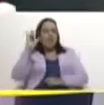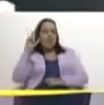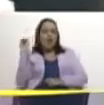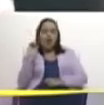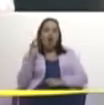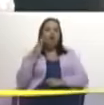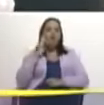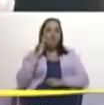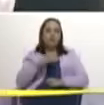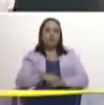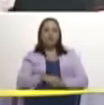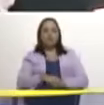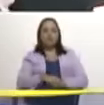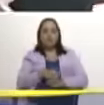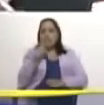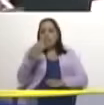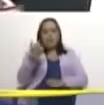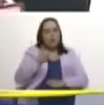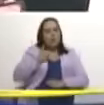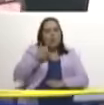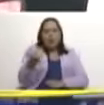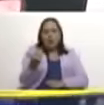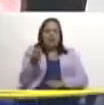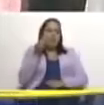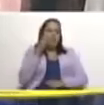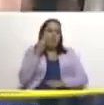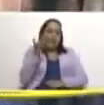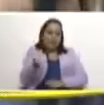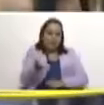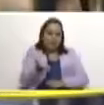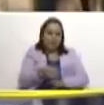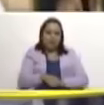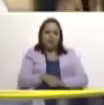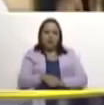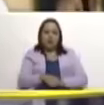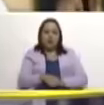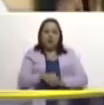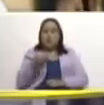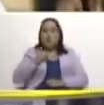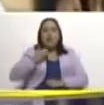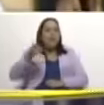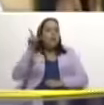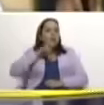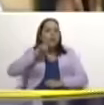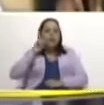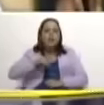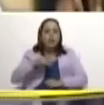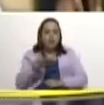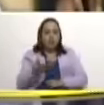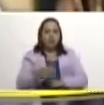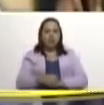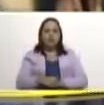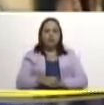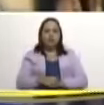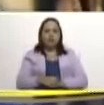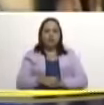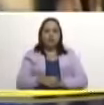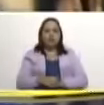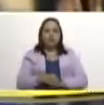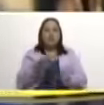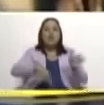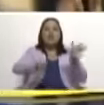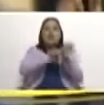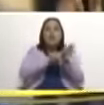Facebook dice cualquier tropelía, cualquier veneno, cualquier mentira, para repetir